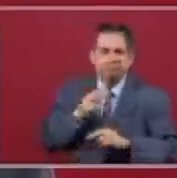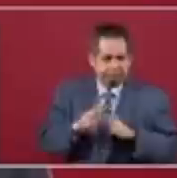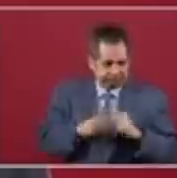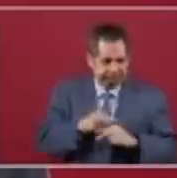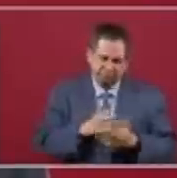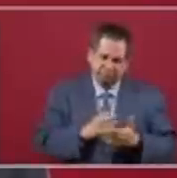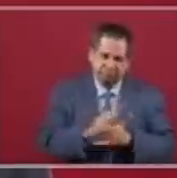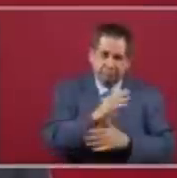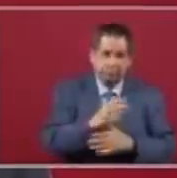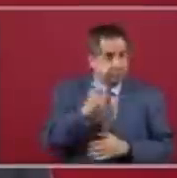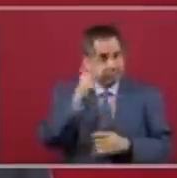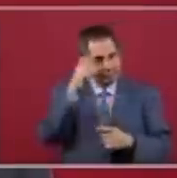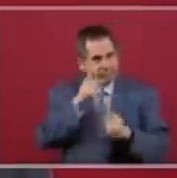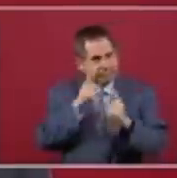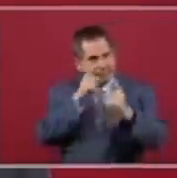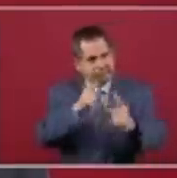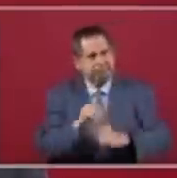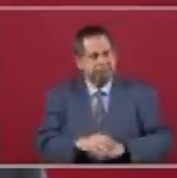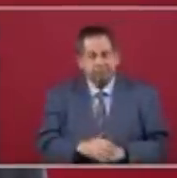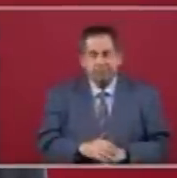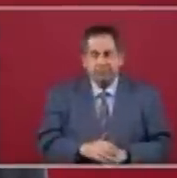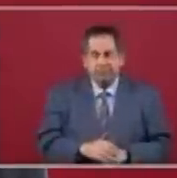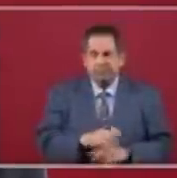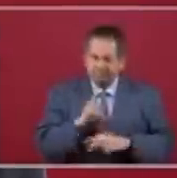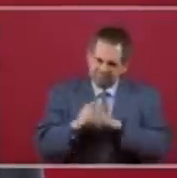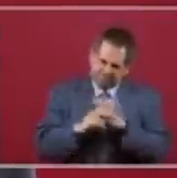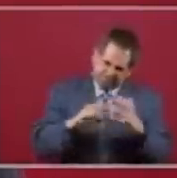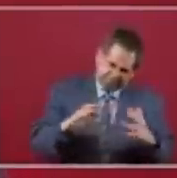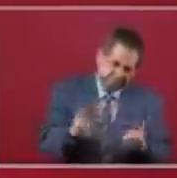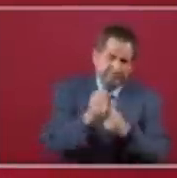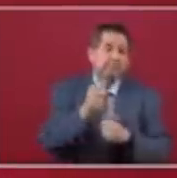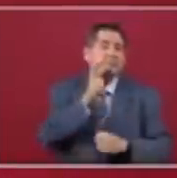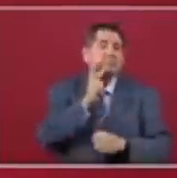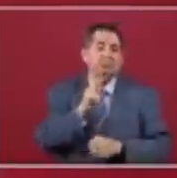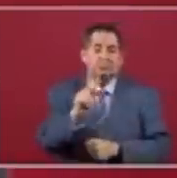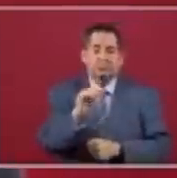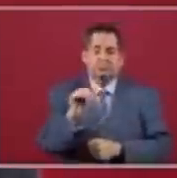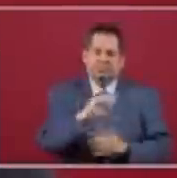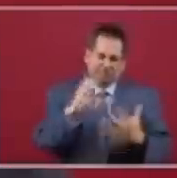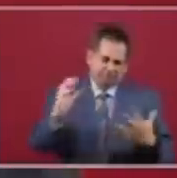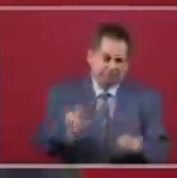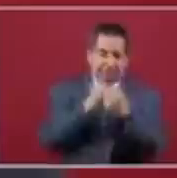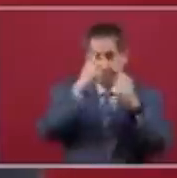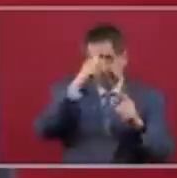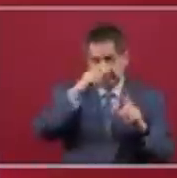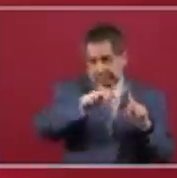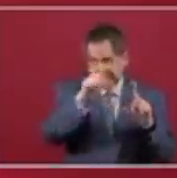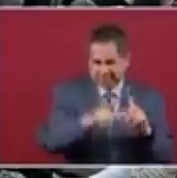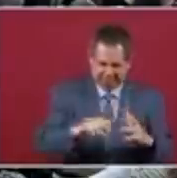Ese sí es un desafío, es un reto. Vamos a rescatar a Pemex y vamos a rescatar a México.